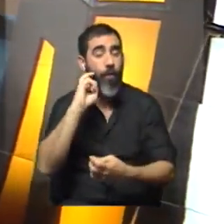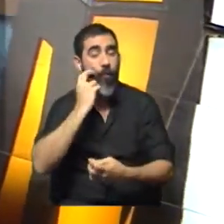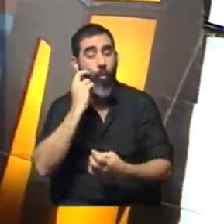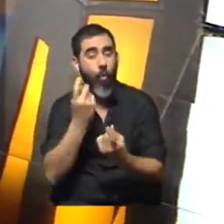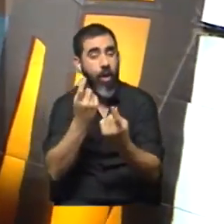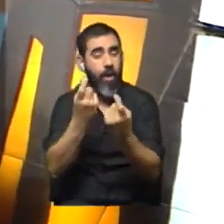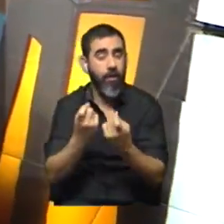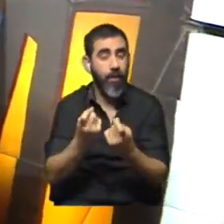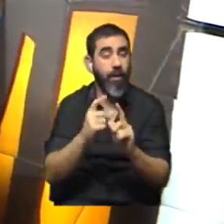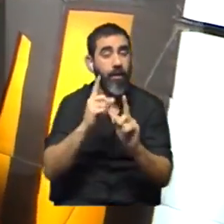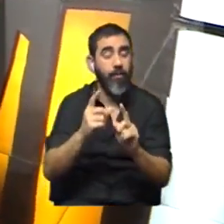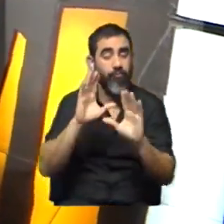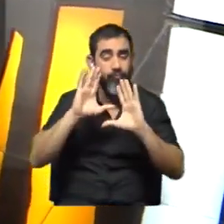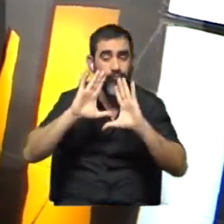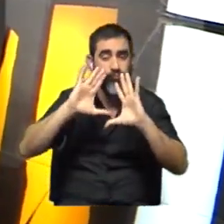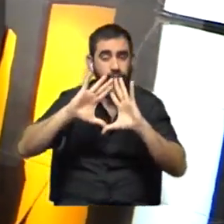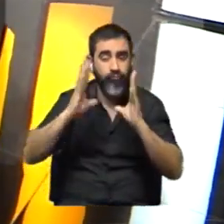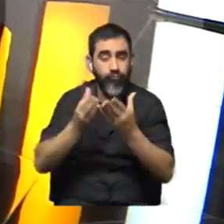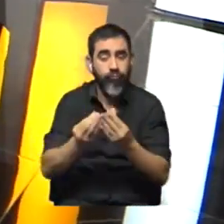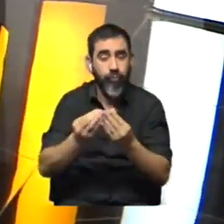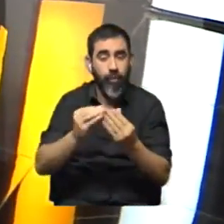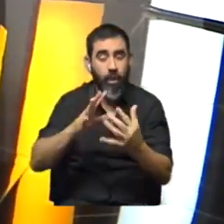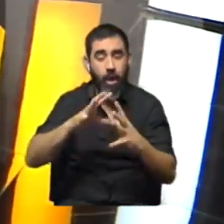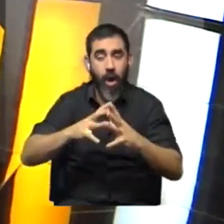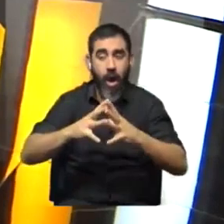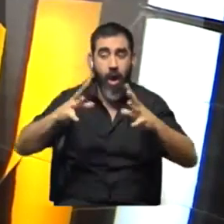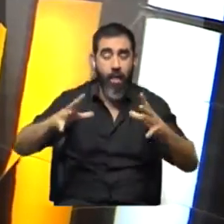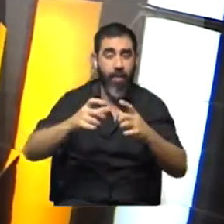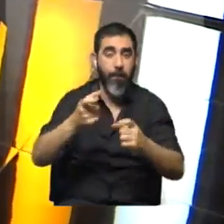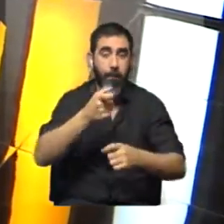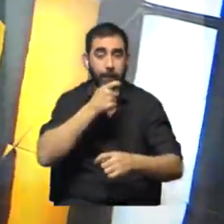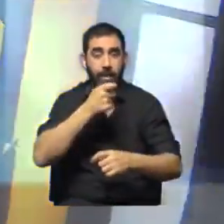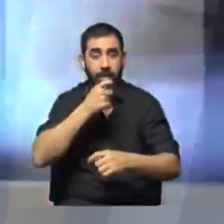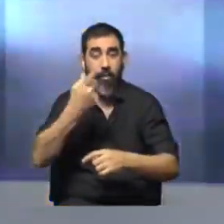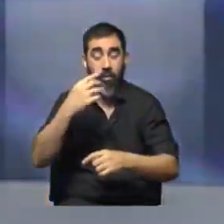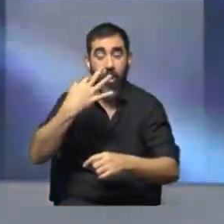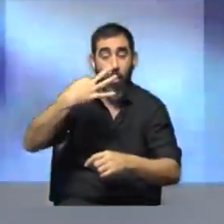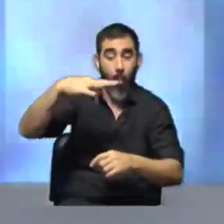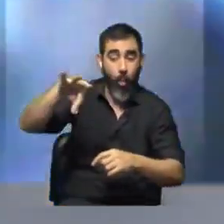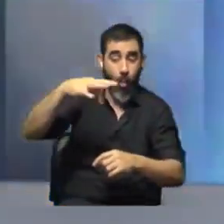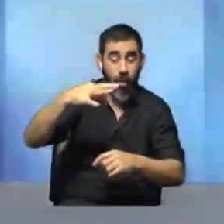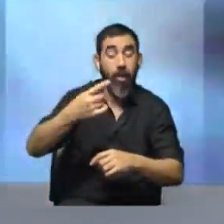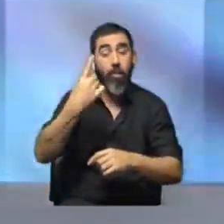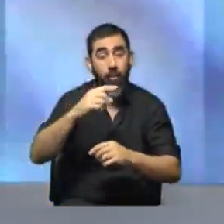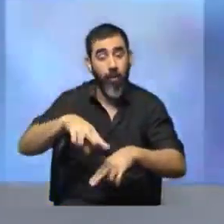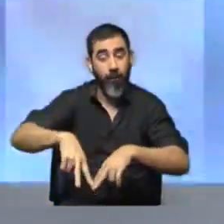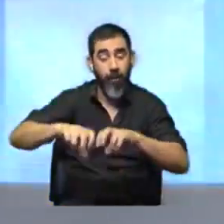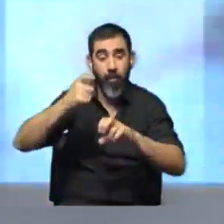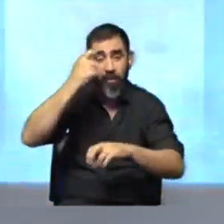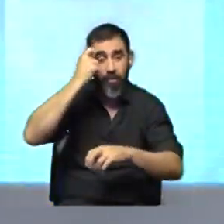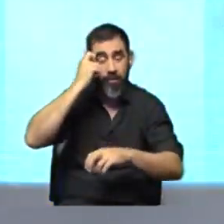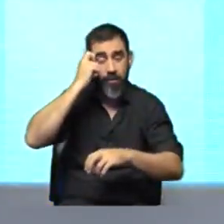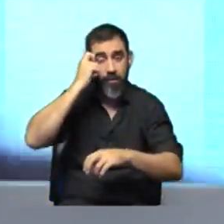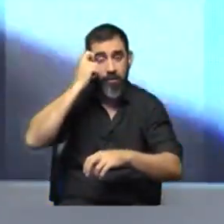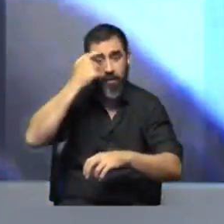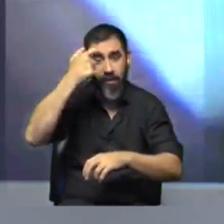y la concentración de grandes megageodas, lo cual las hace únicas, y esto ha motivado muchos estudios científicos. ¿Y